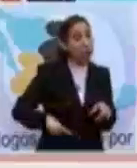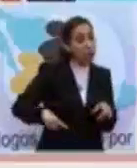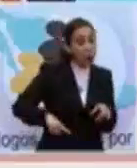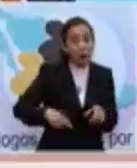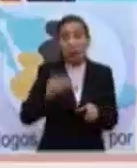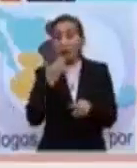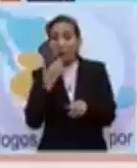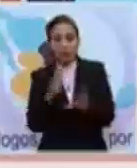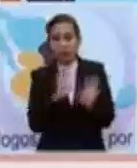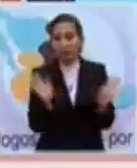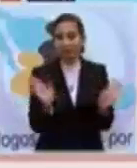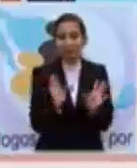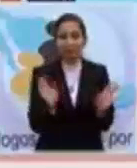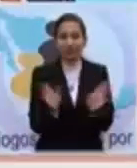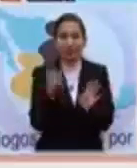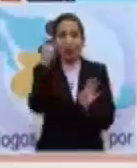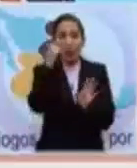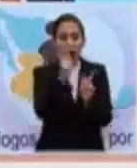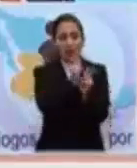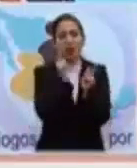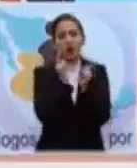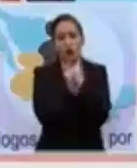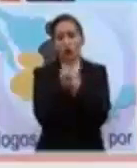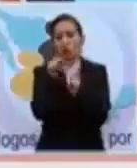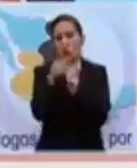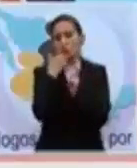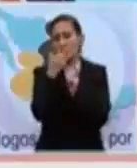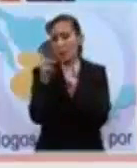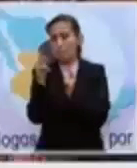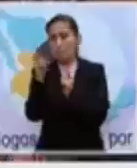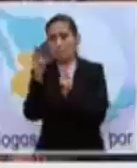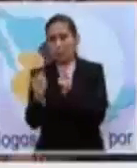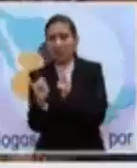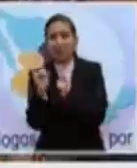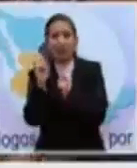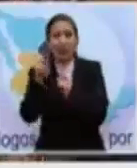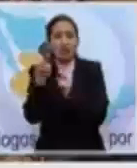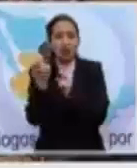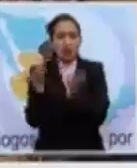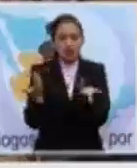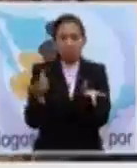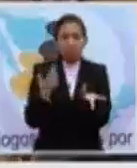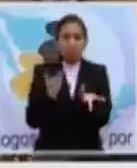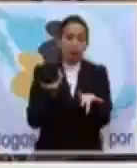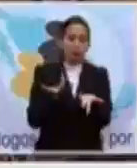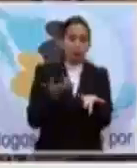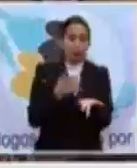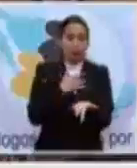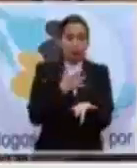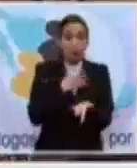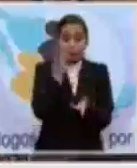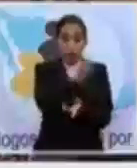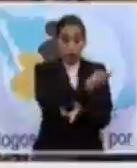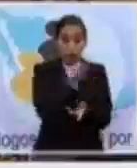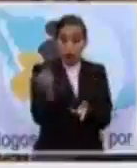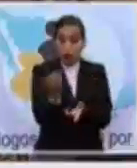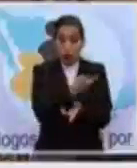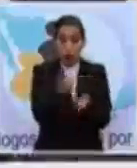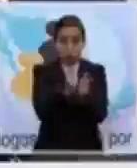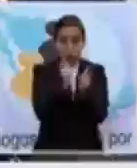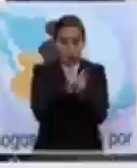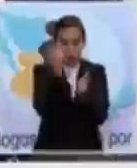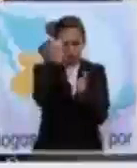para ustedes, para el Partido de Acción Nacional y para el PRI, es realmente algo muy inquietante. Si 2 partidos tienen la